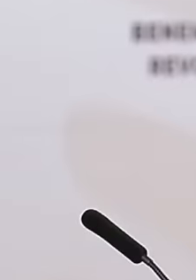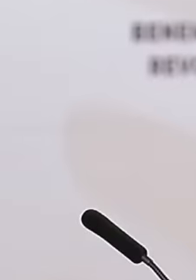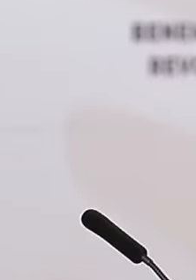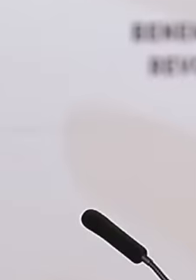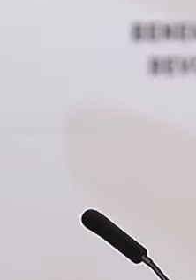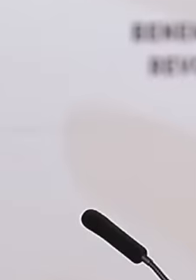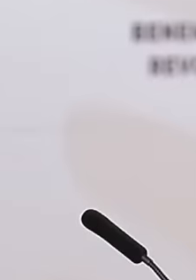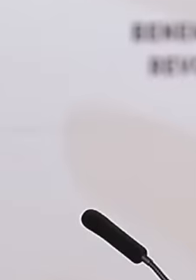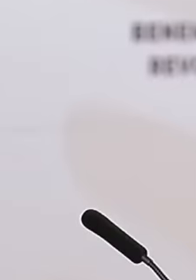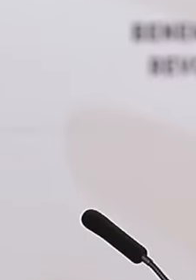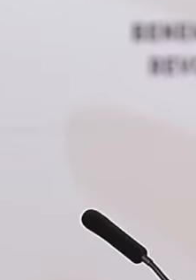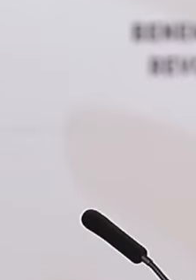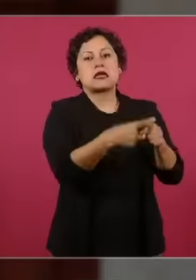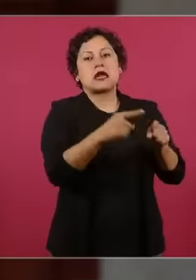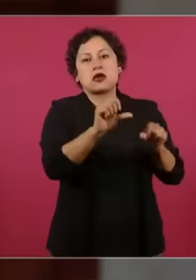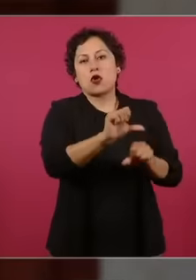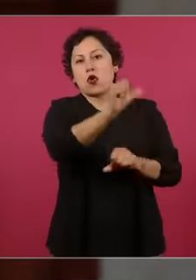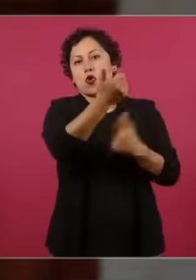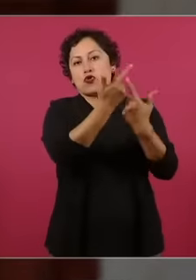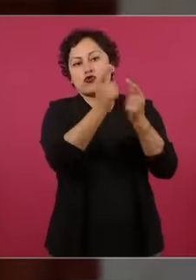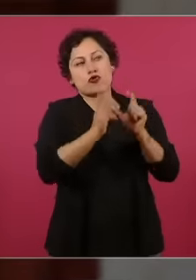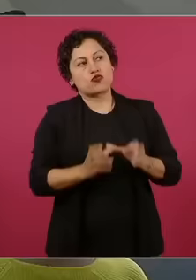los opositores, que ellos